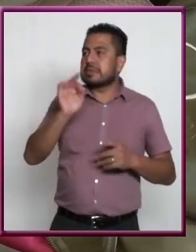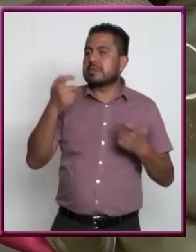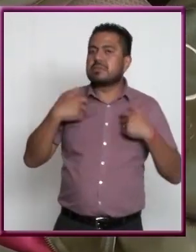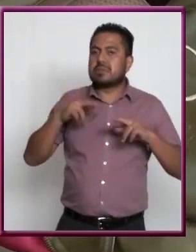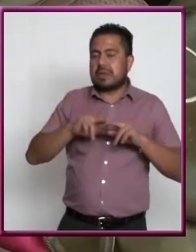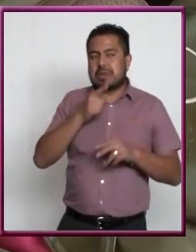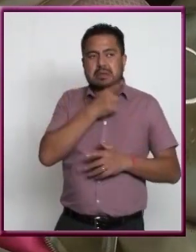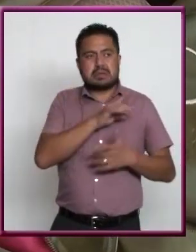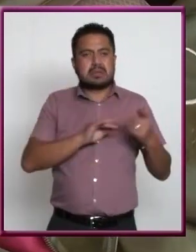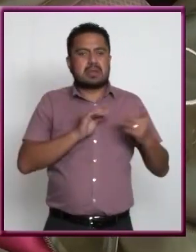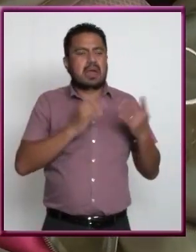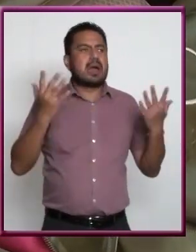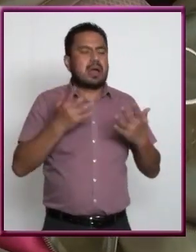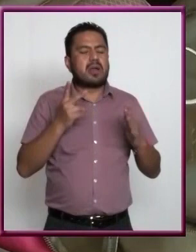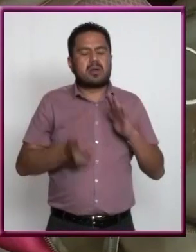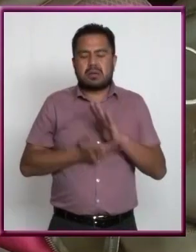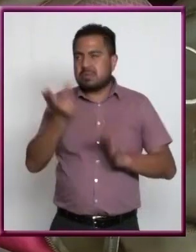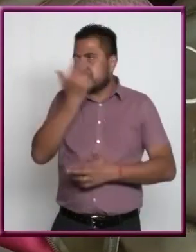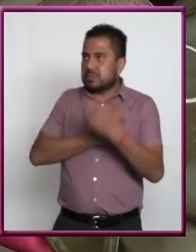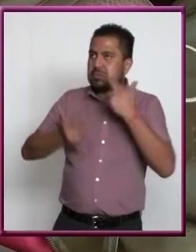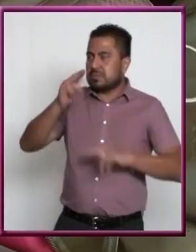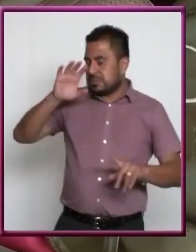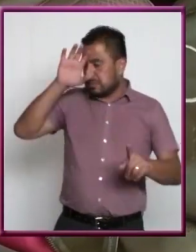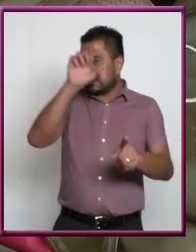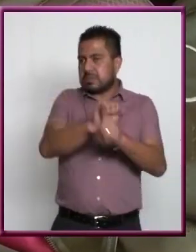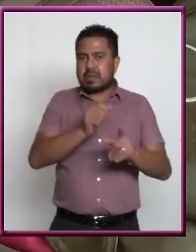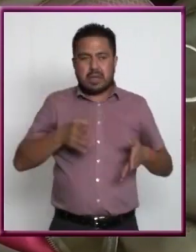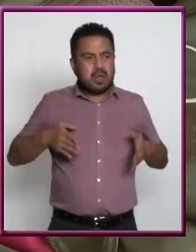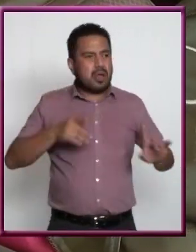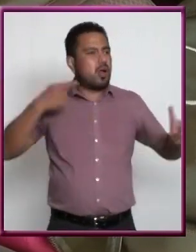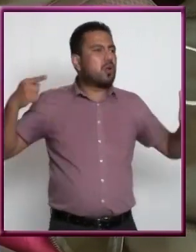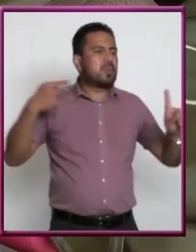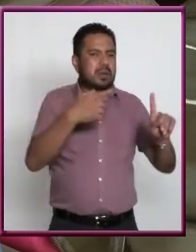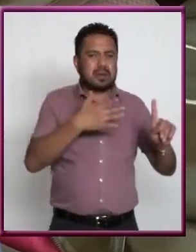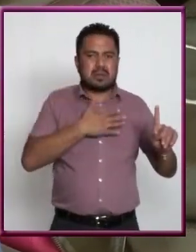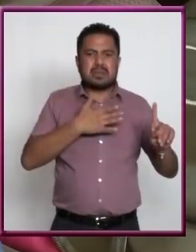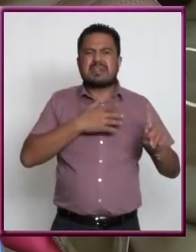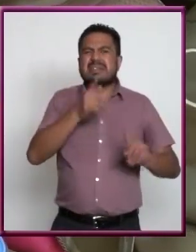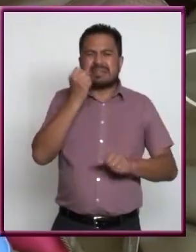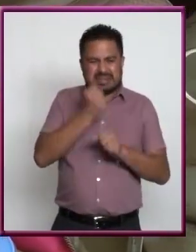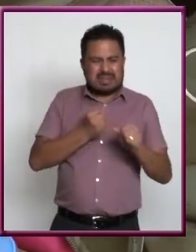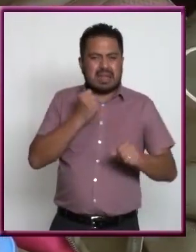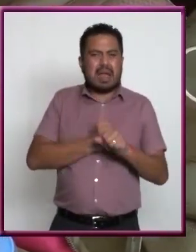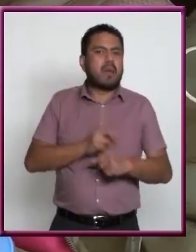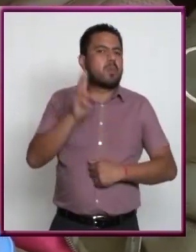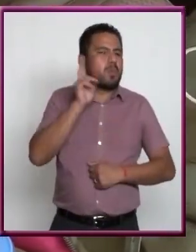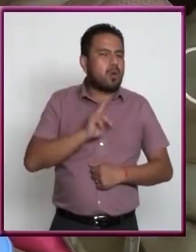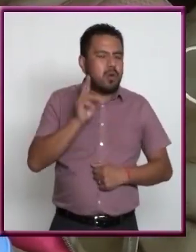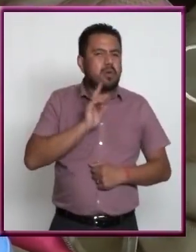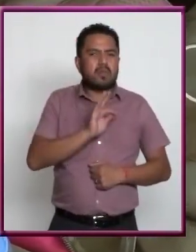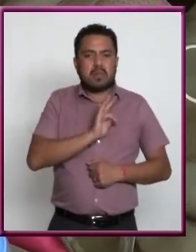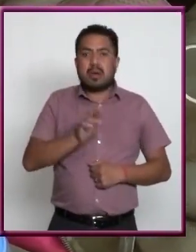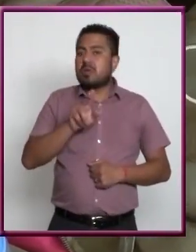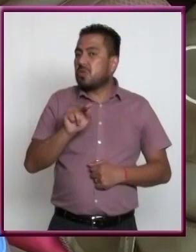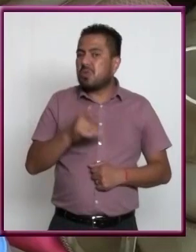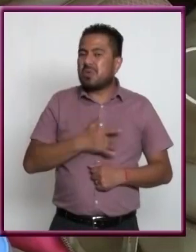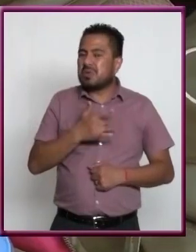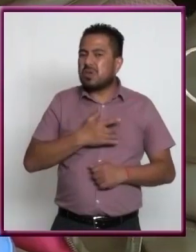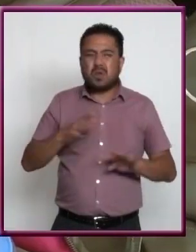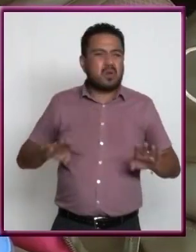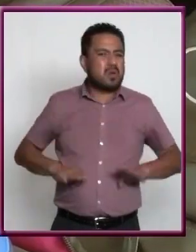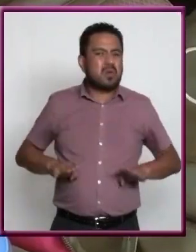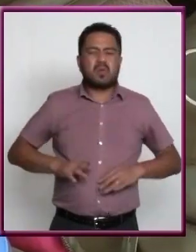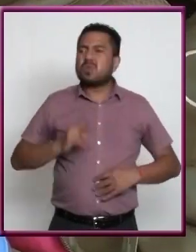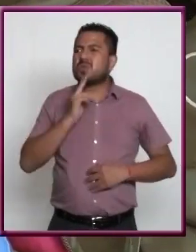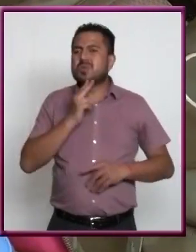profesor Fenker, nos hará volver de inmediato al camino de nuestro objetivo. Intenta probarlo. Pero si no te sientes